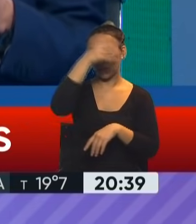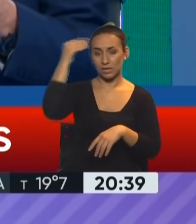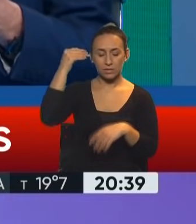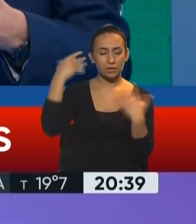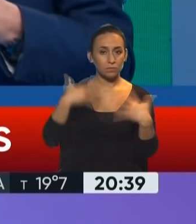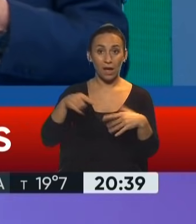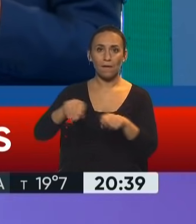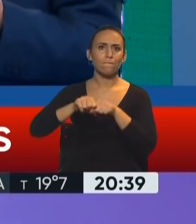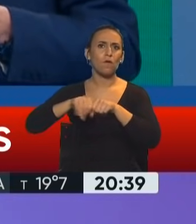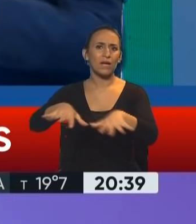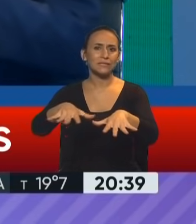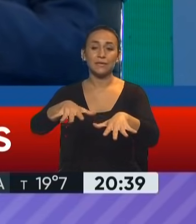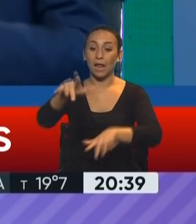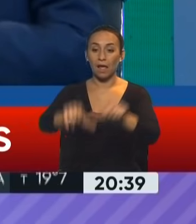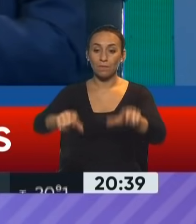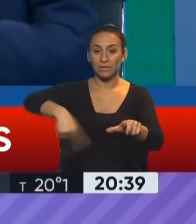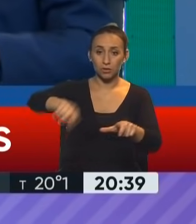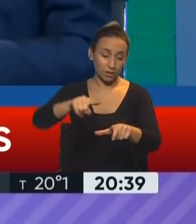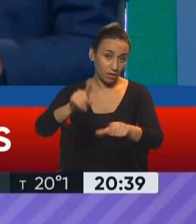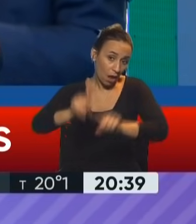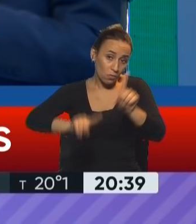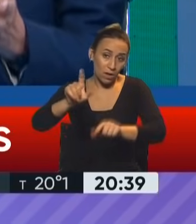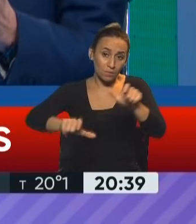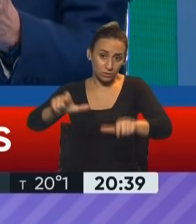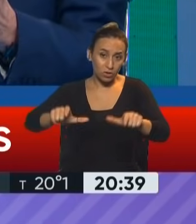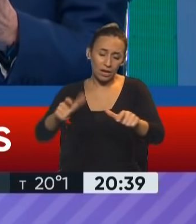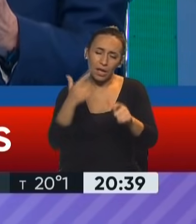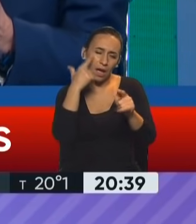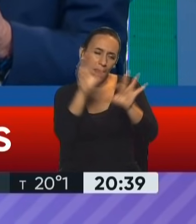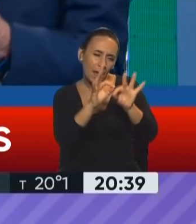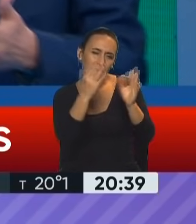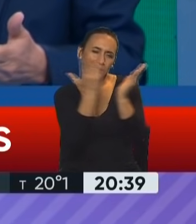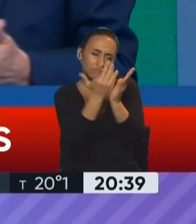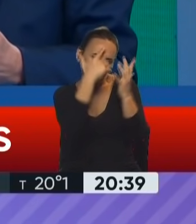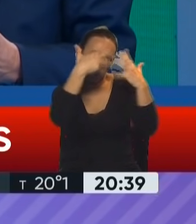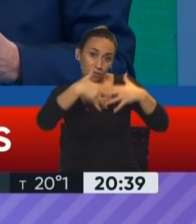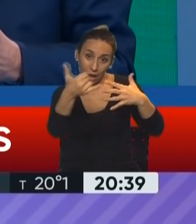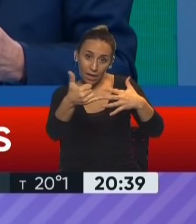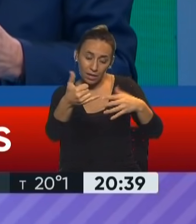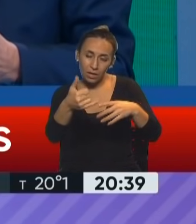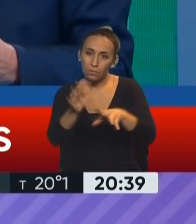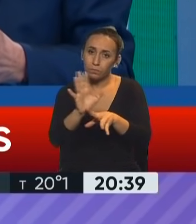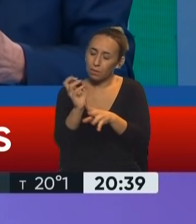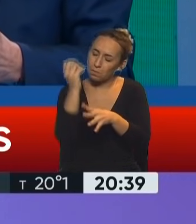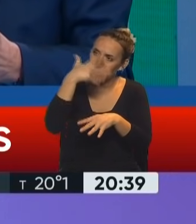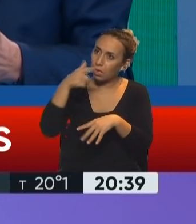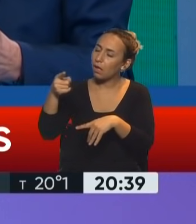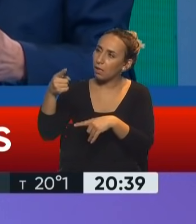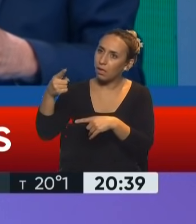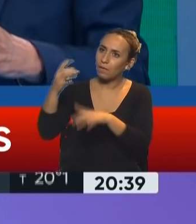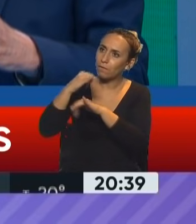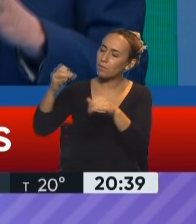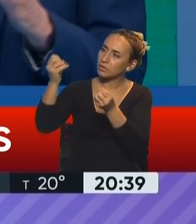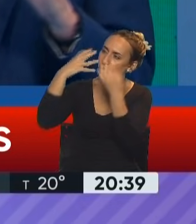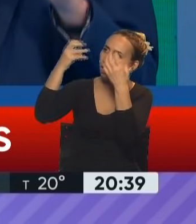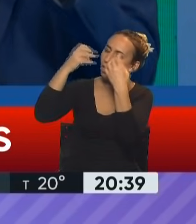incluso gente que ha estudiado los temas bastante, que les cree en esas operaciones. Entonces,